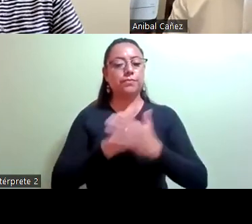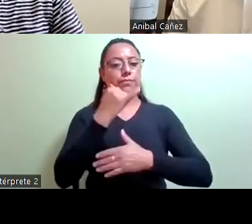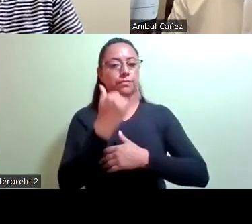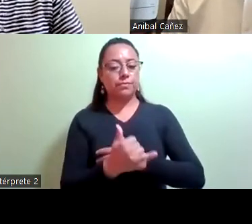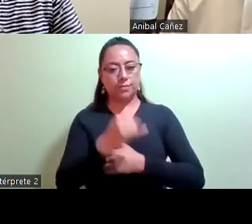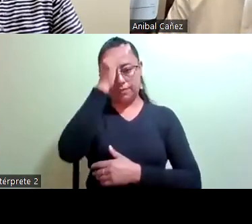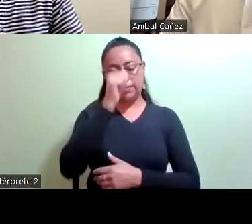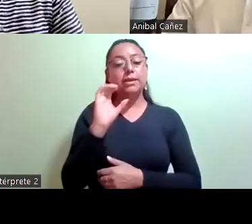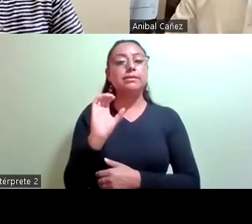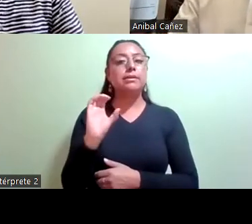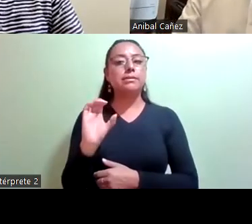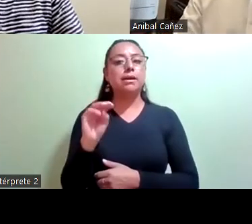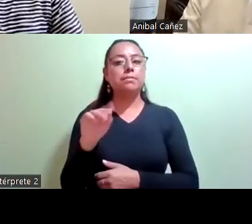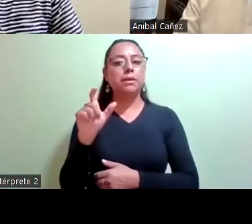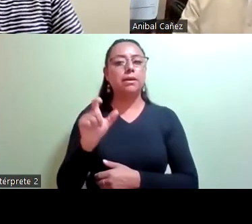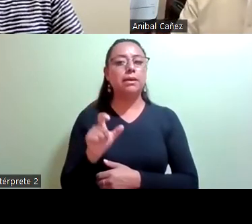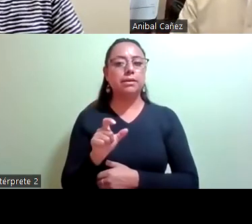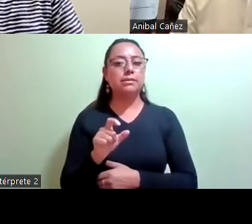acuerdo